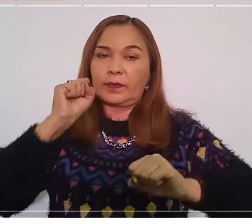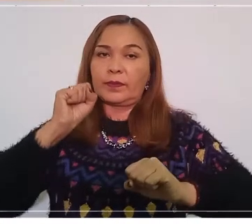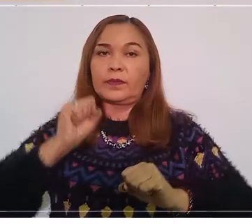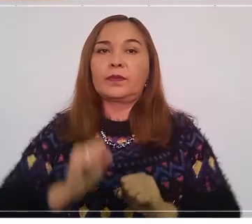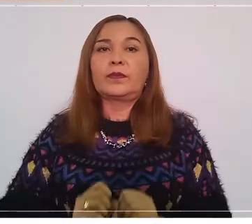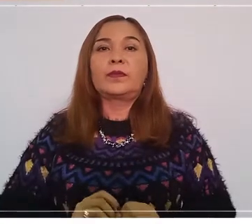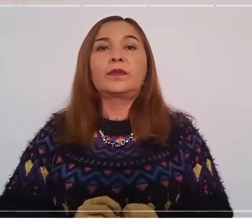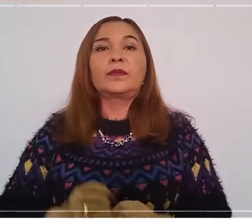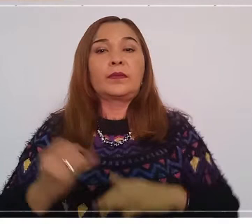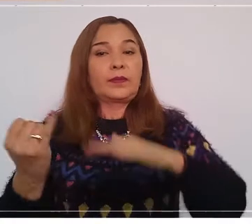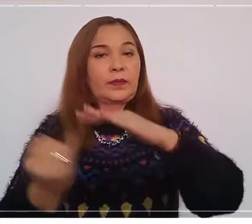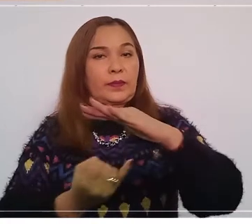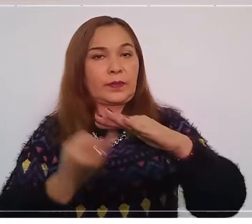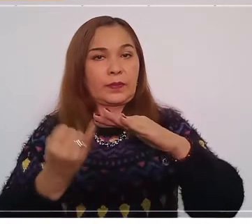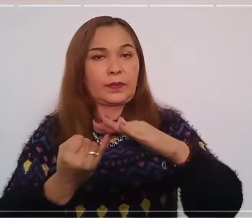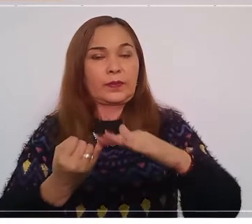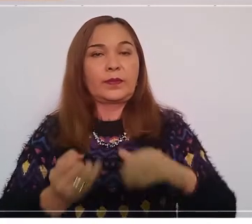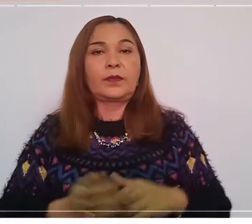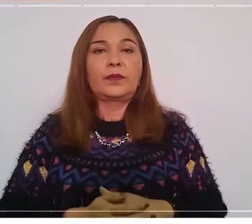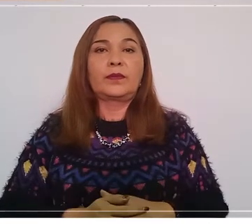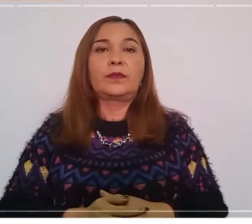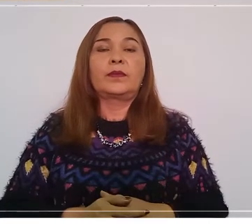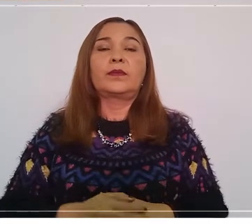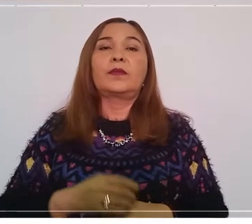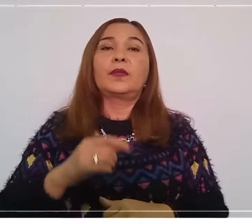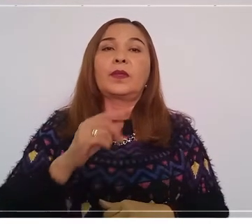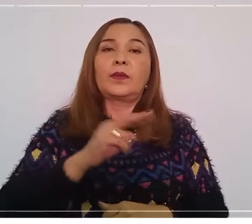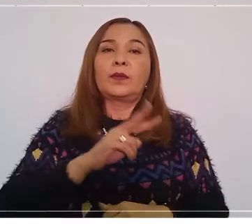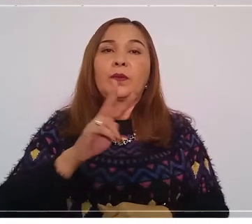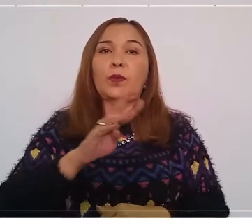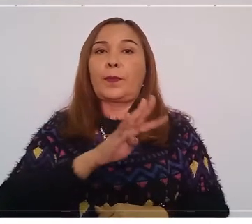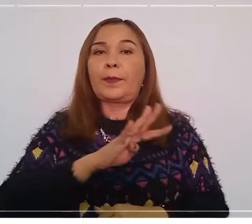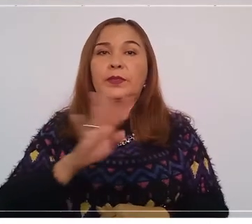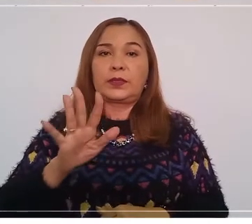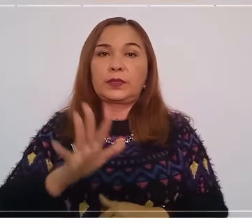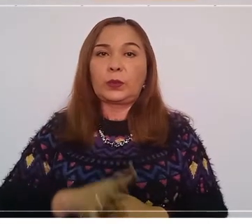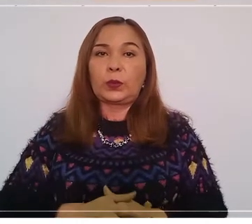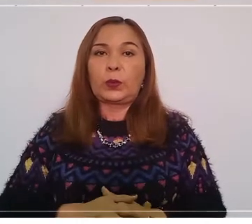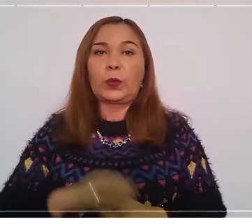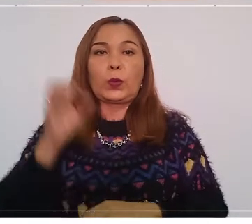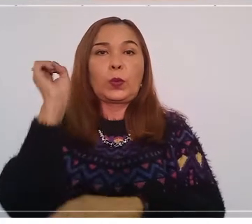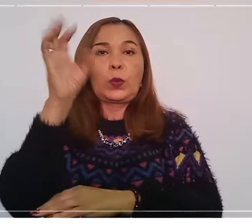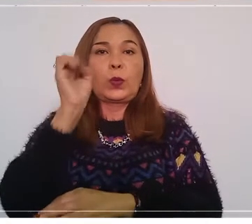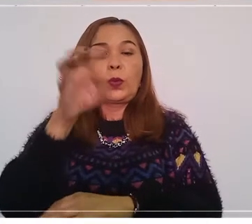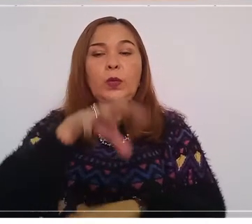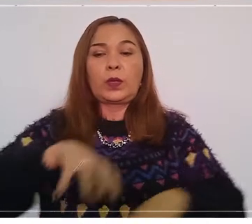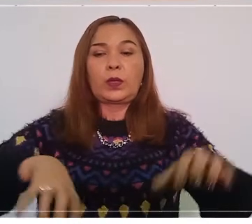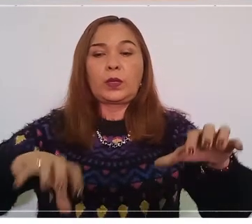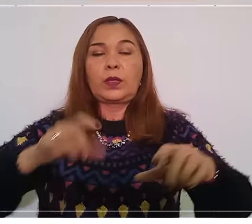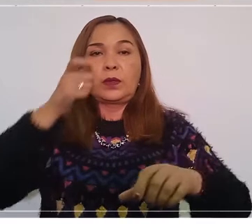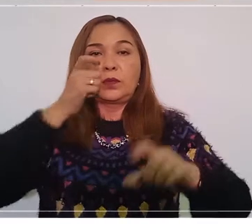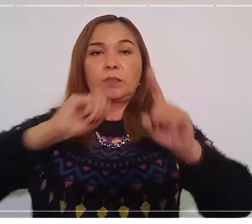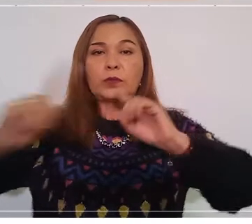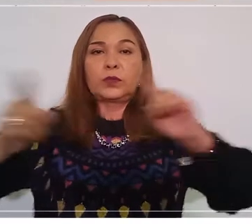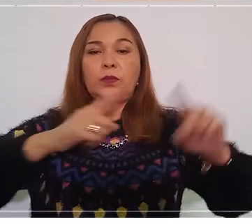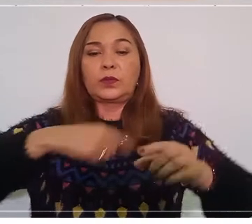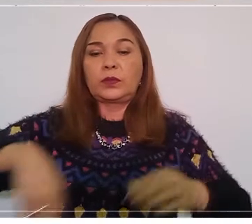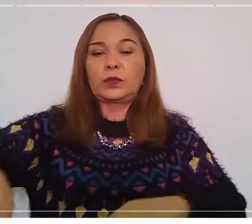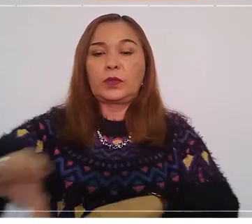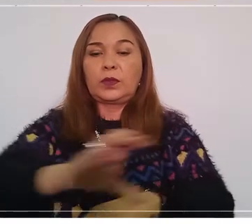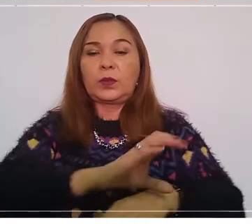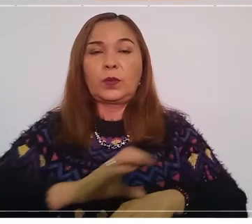institucional día 24 y 25 congreso estatal de supervisores